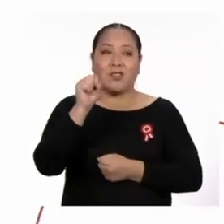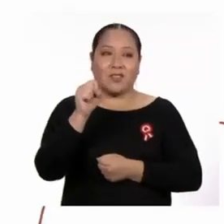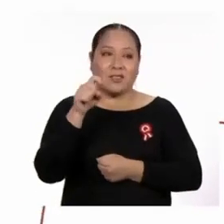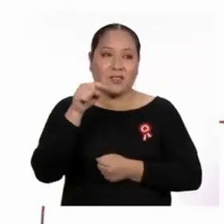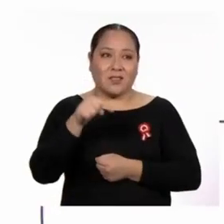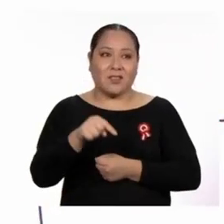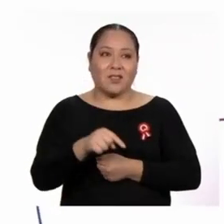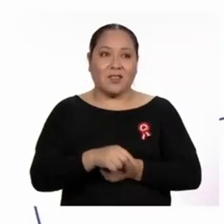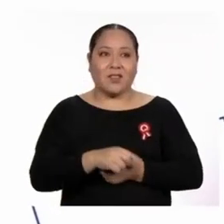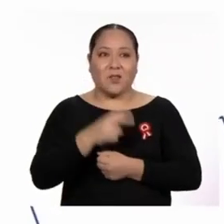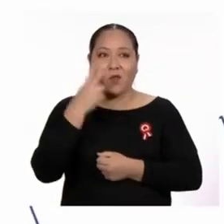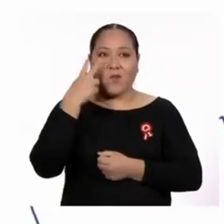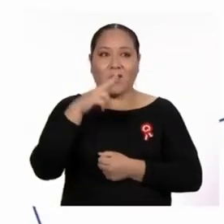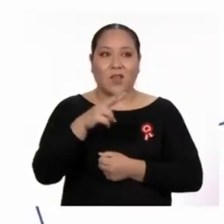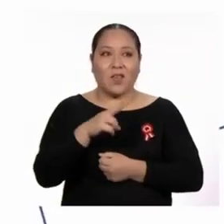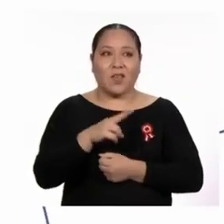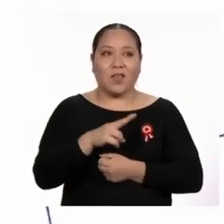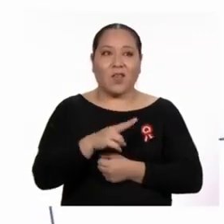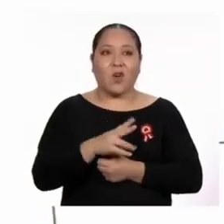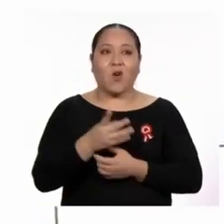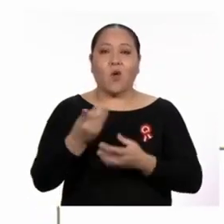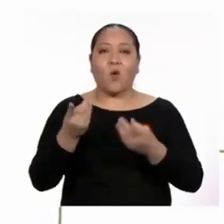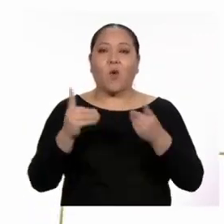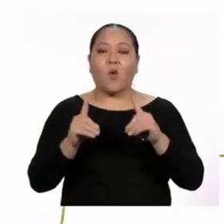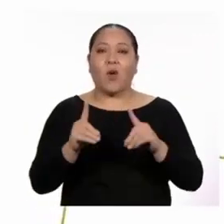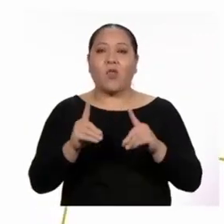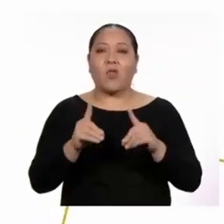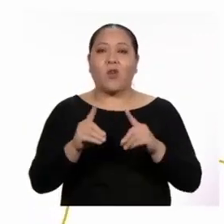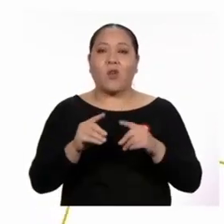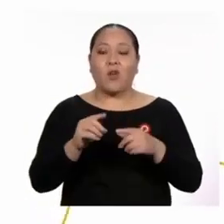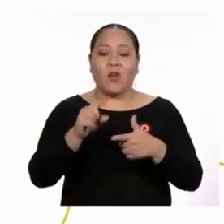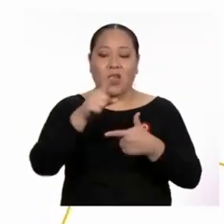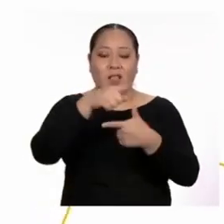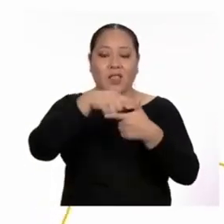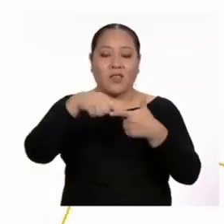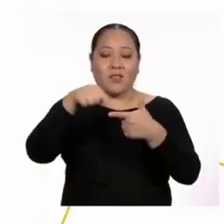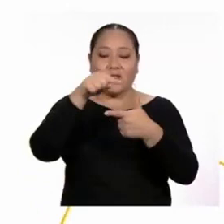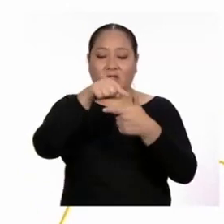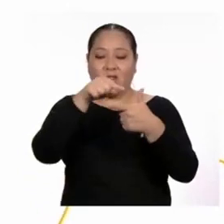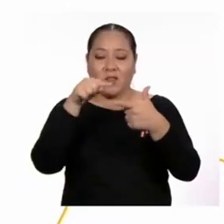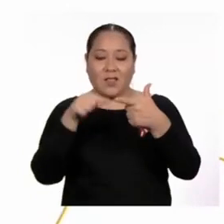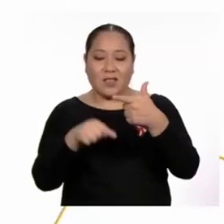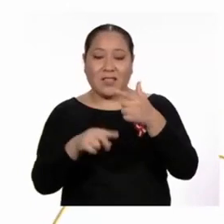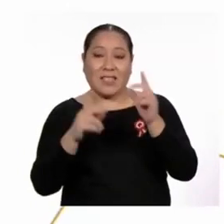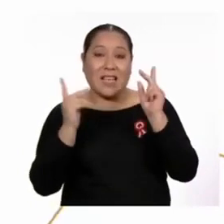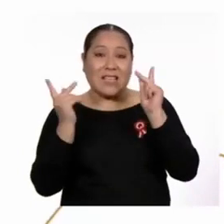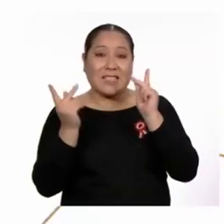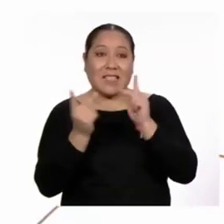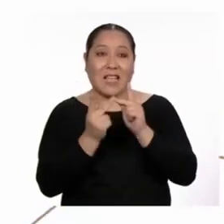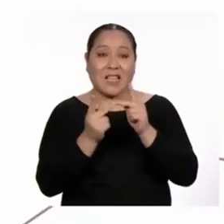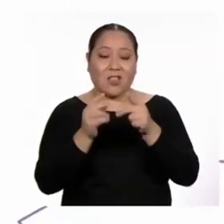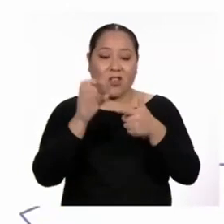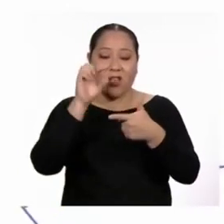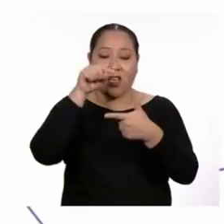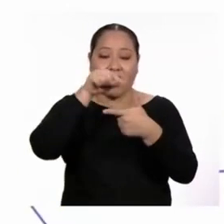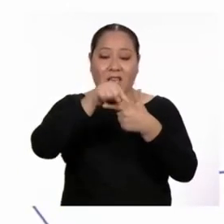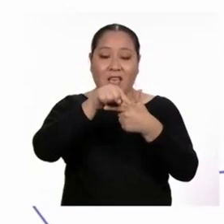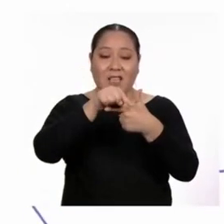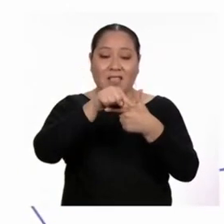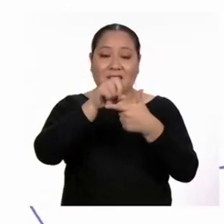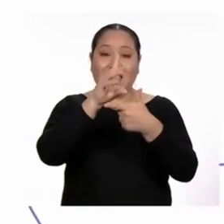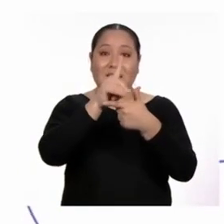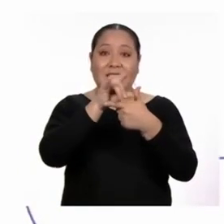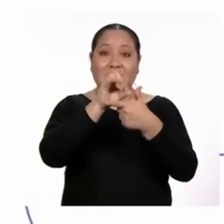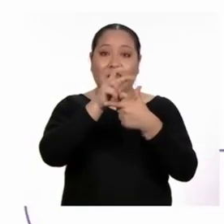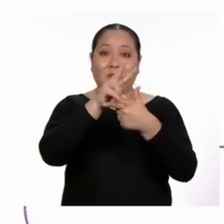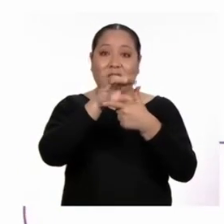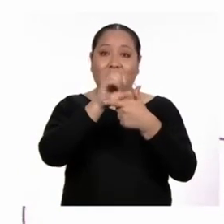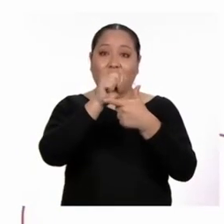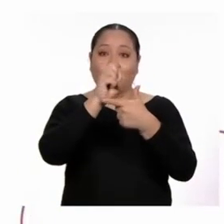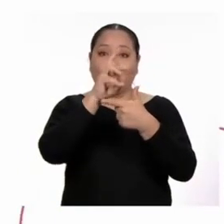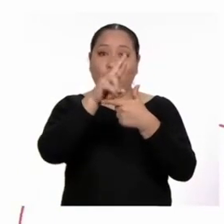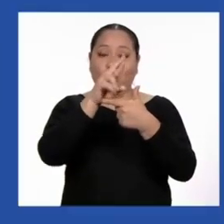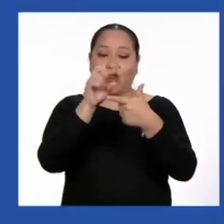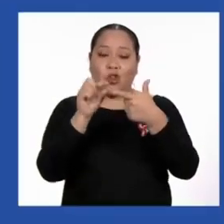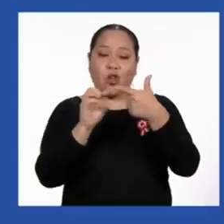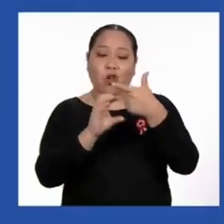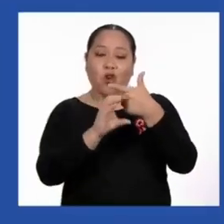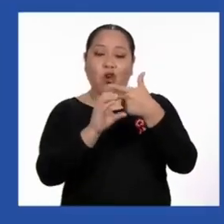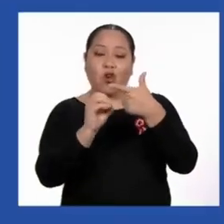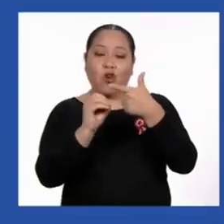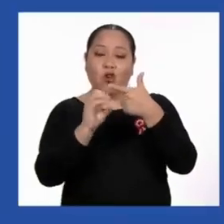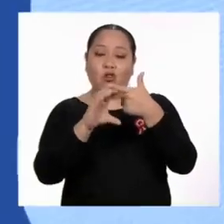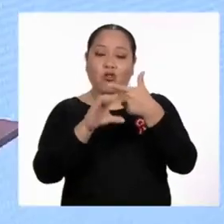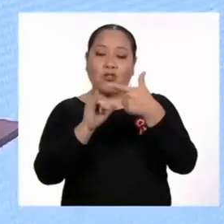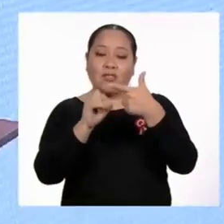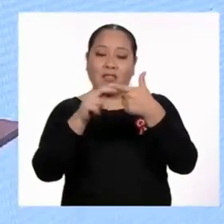cuenta, cuando la división es exacta, el divisor y el cociente resultan ser